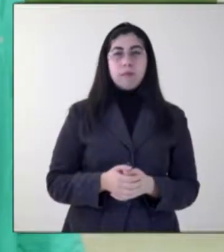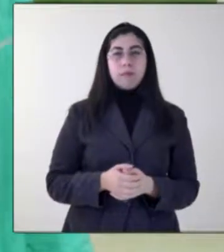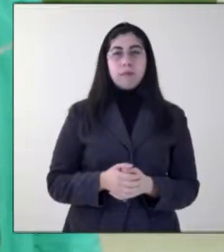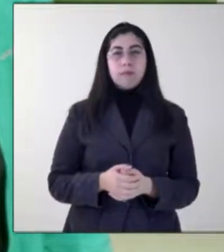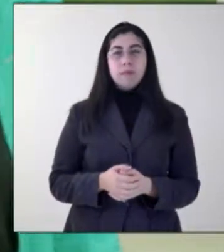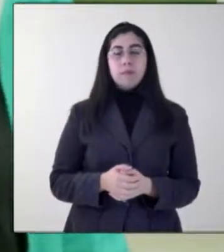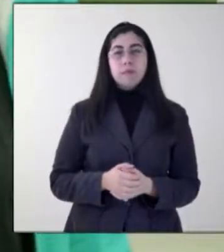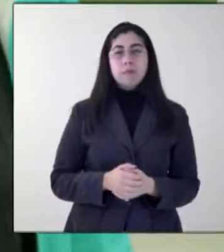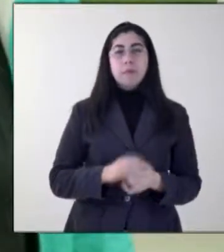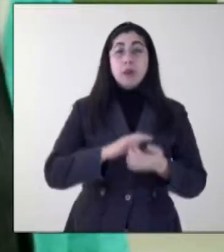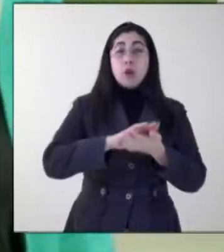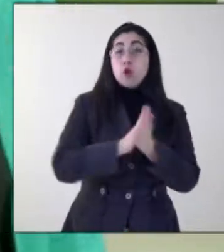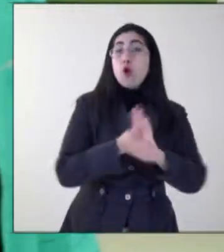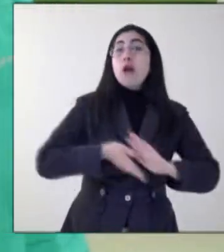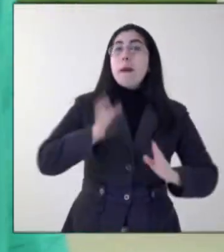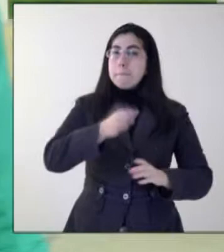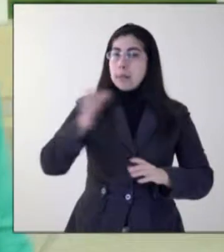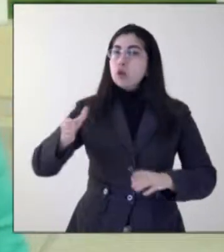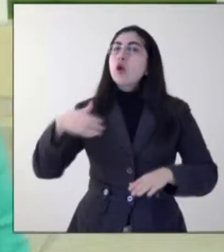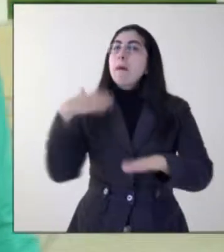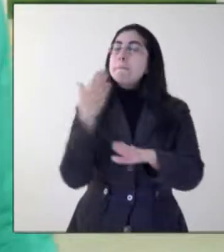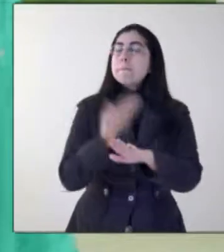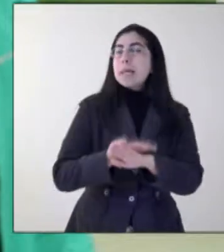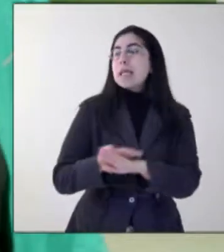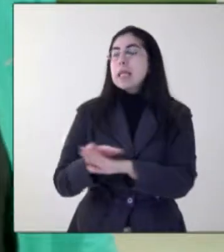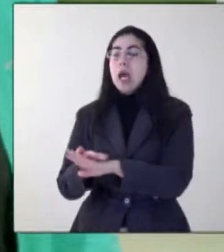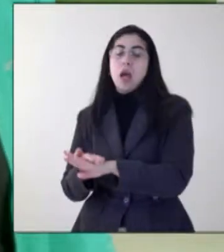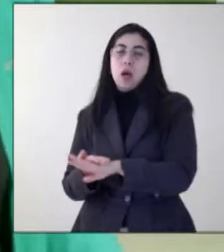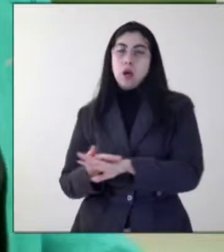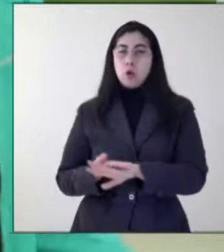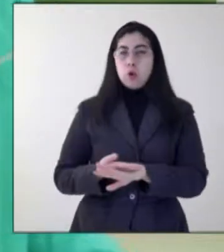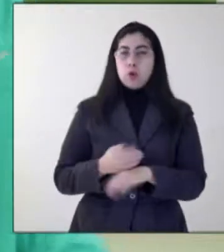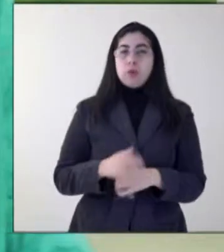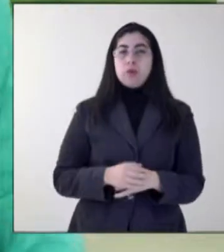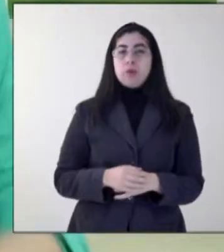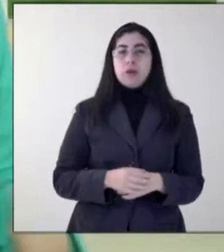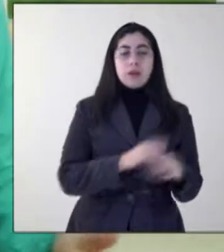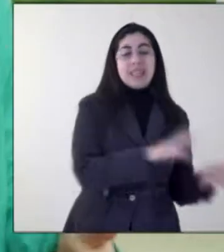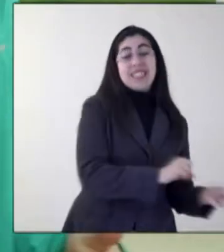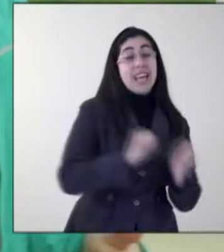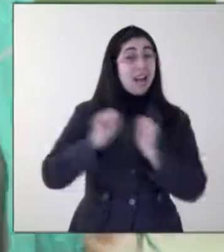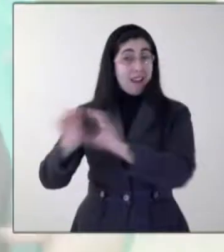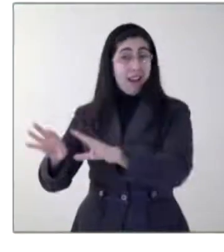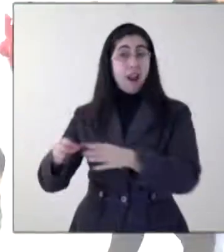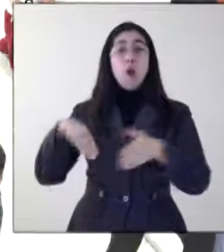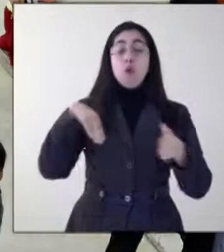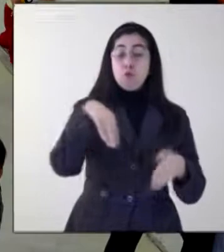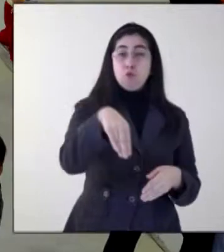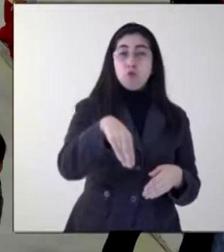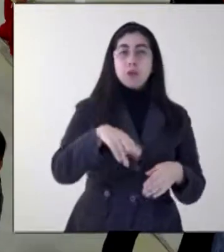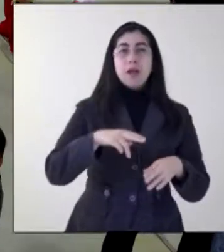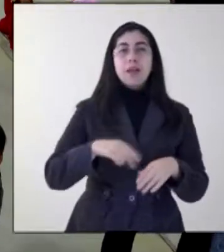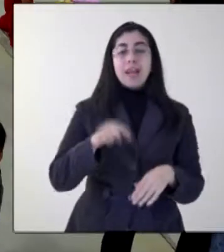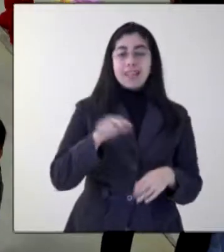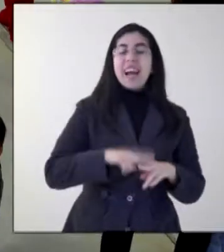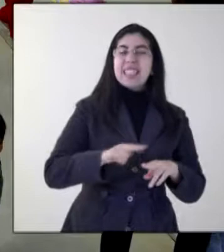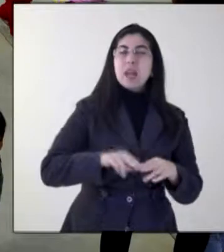a toda la petición de todos los pobladores de Las Villas, se solicitó que se retiraran los buses para hacer un parque